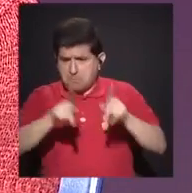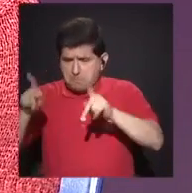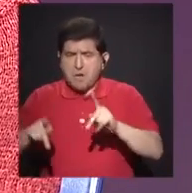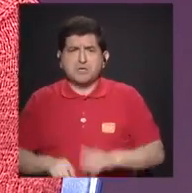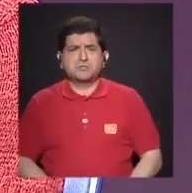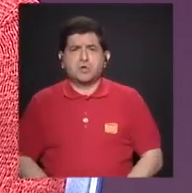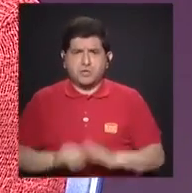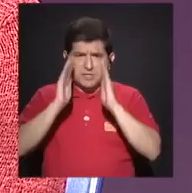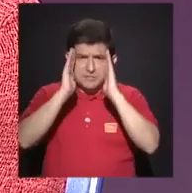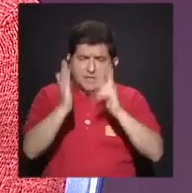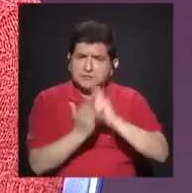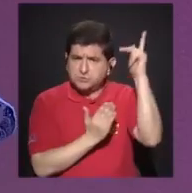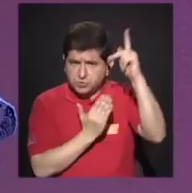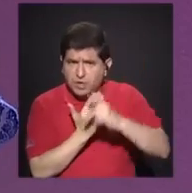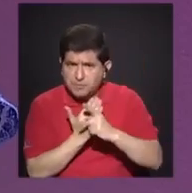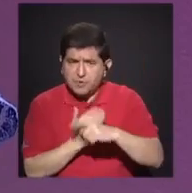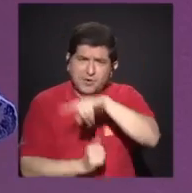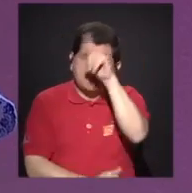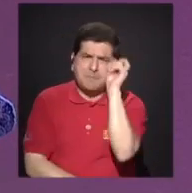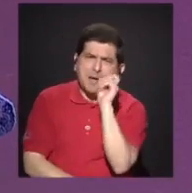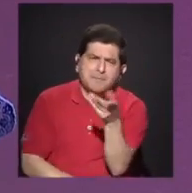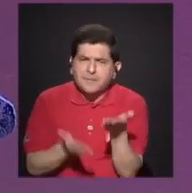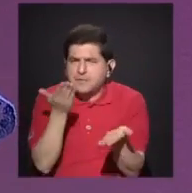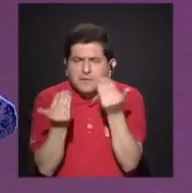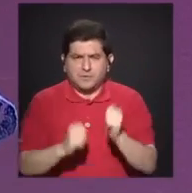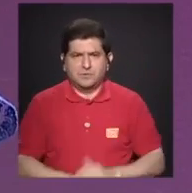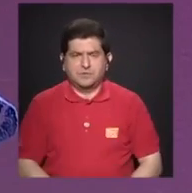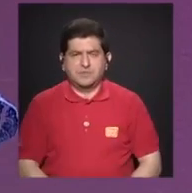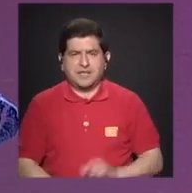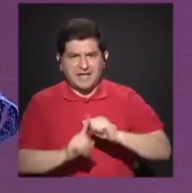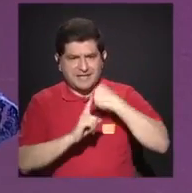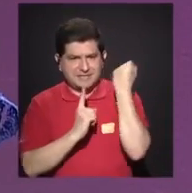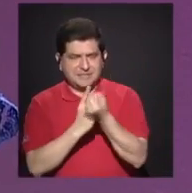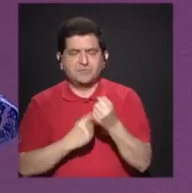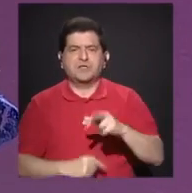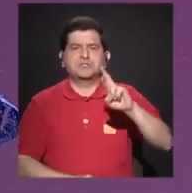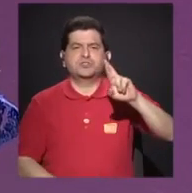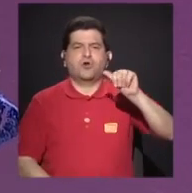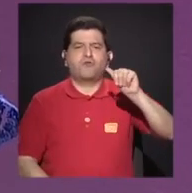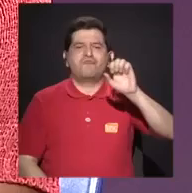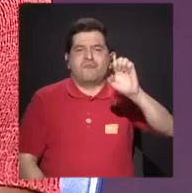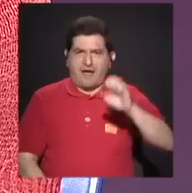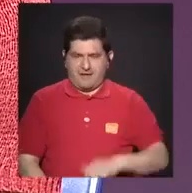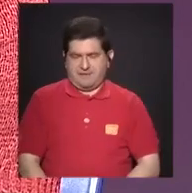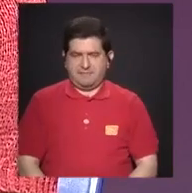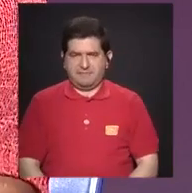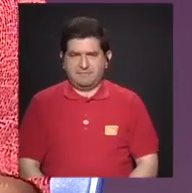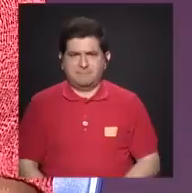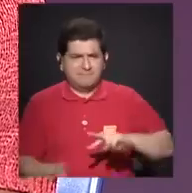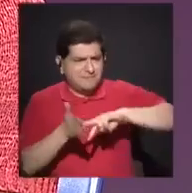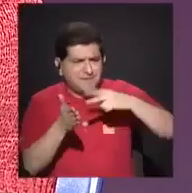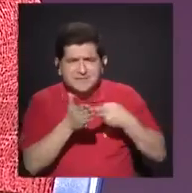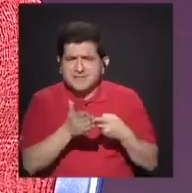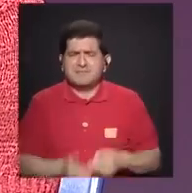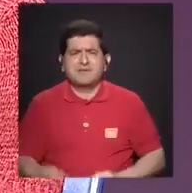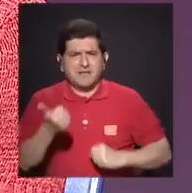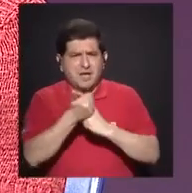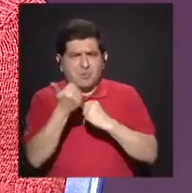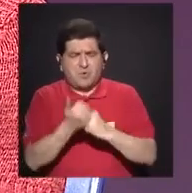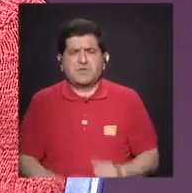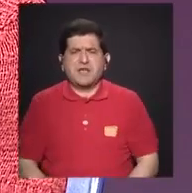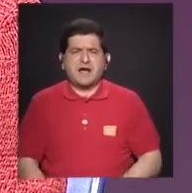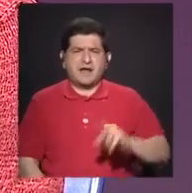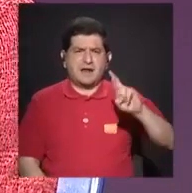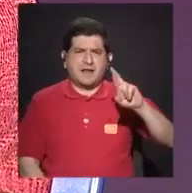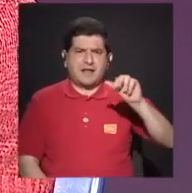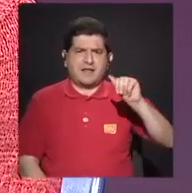nuestro público también se preguntarán, y es el asunto de la Real Academia. ¿Qué significa apoyarse en la Real Academia